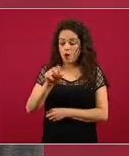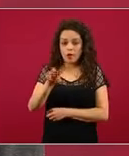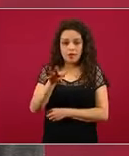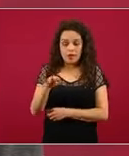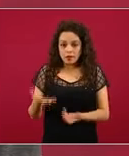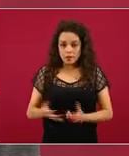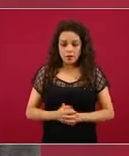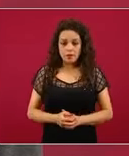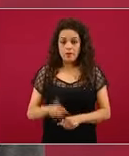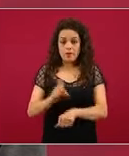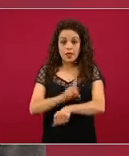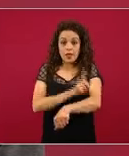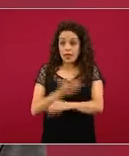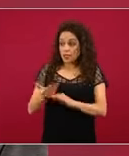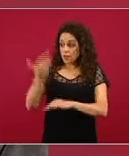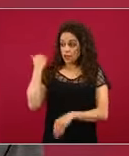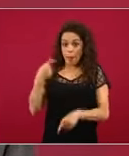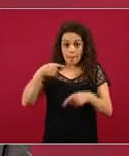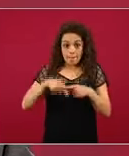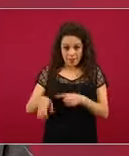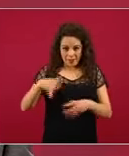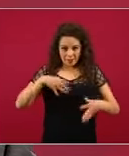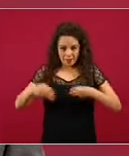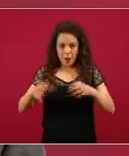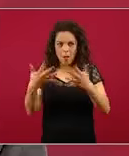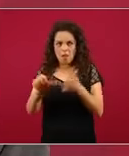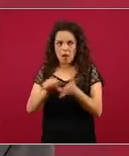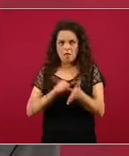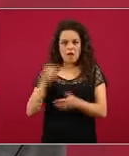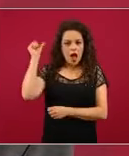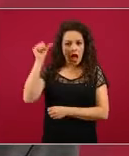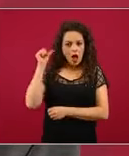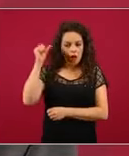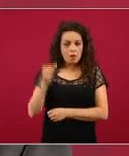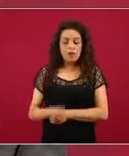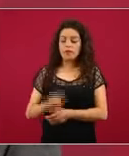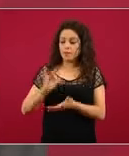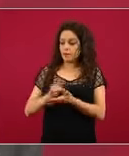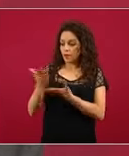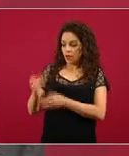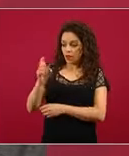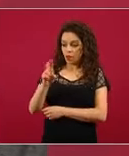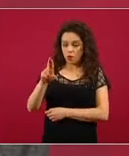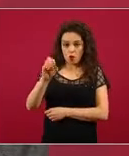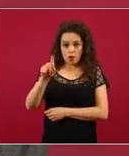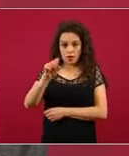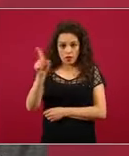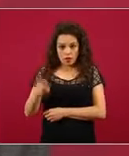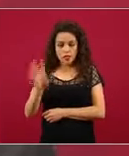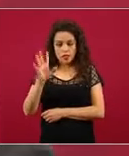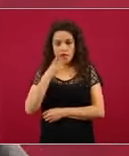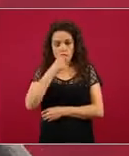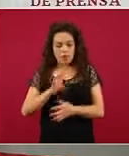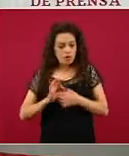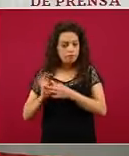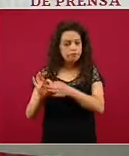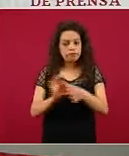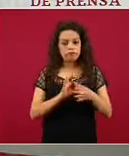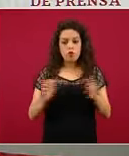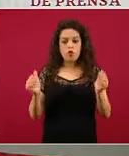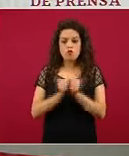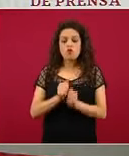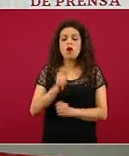desde el inicio de la epidemia, aproximadamente en abril, a través del doctor Ricardo Cortés, establecimos mecanismos de colaboración con la Fundación